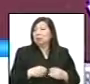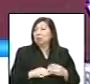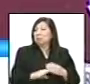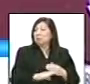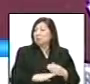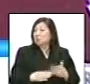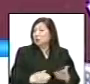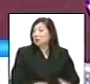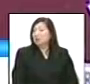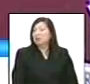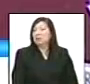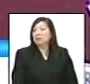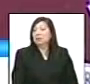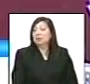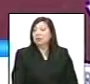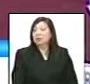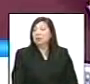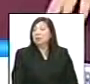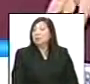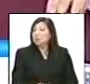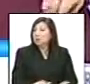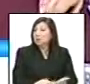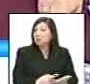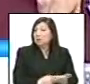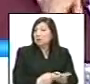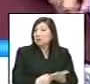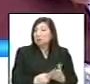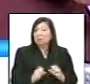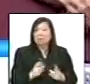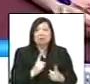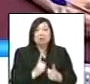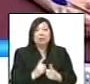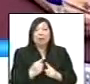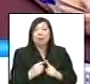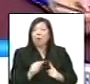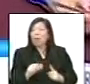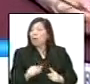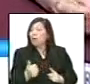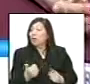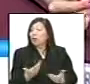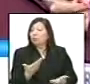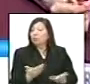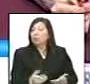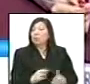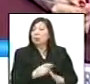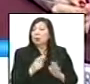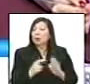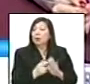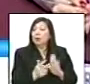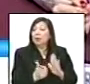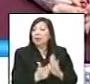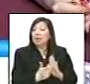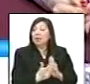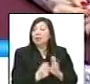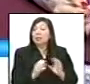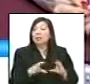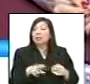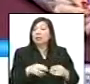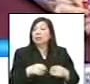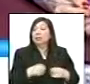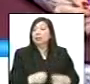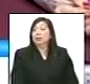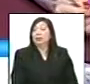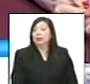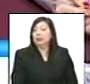básicos y hay consenso sobre eso, que se acepten, pero hay otros criterios y además hay otros proyectos de ley presentados en ese sentido. Me